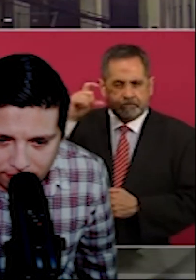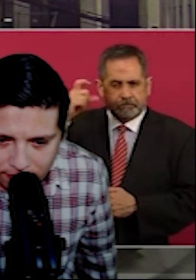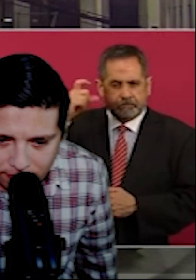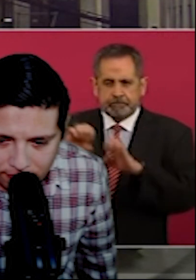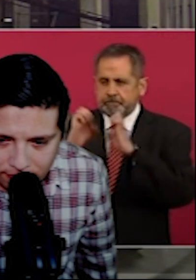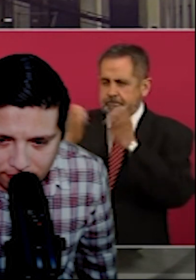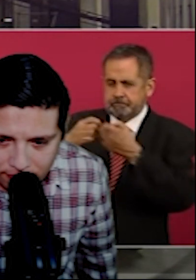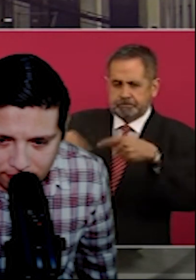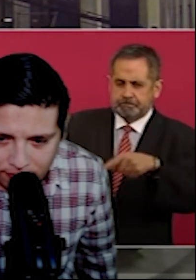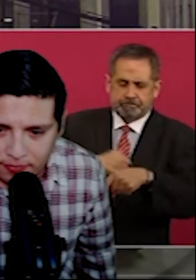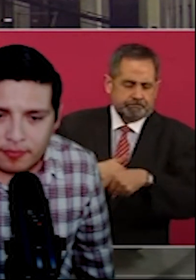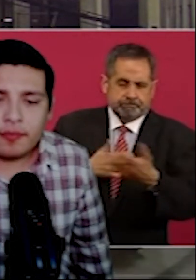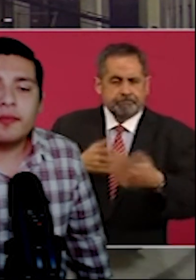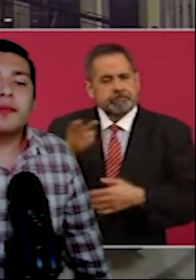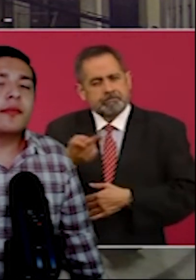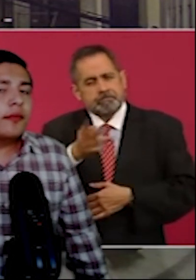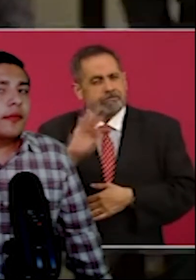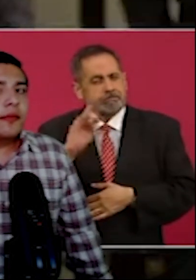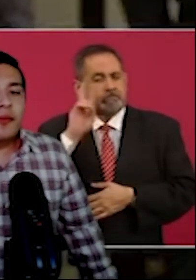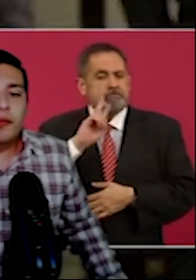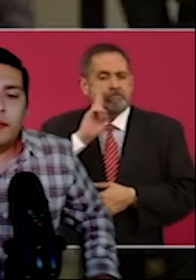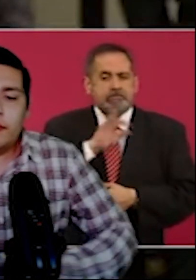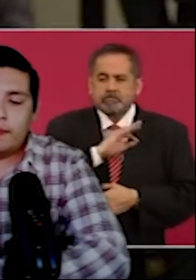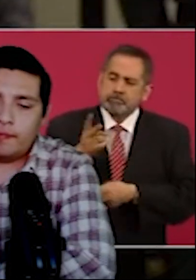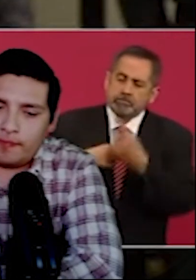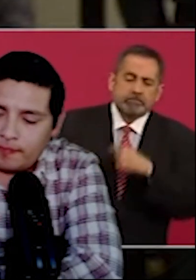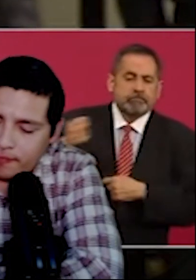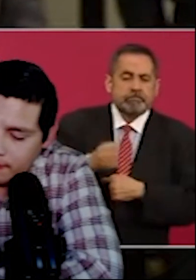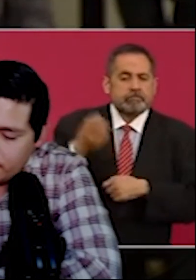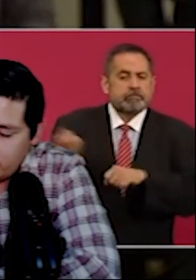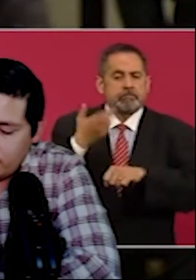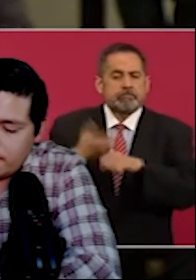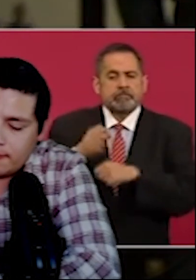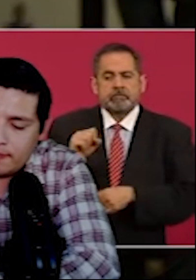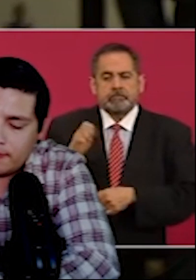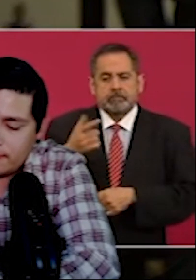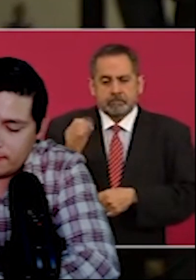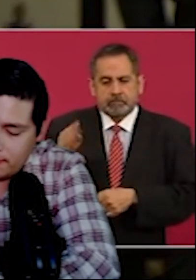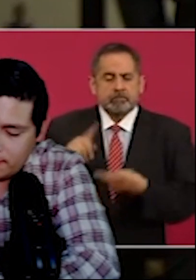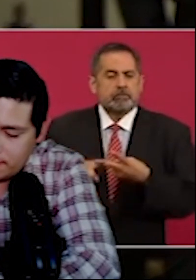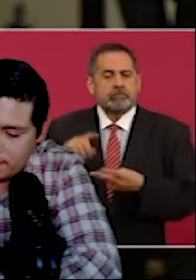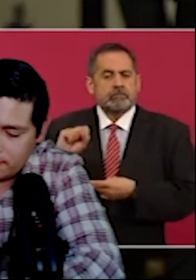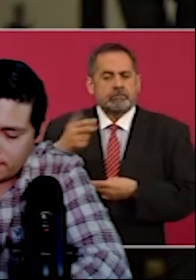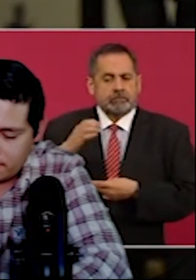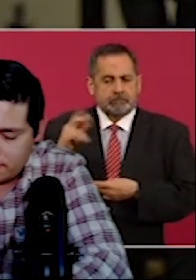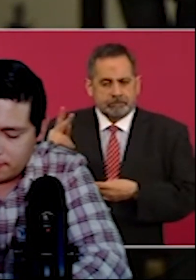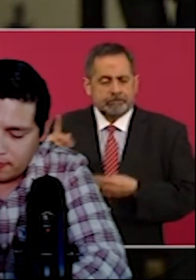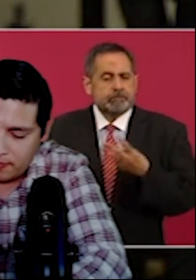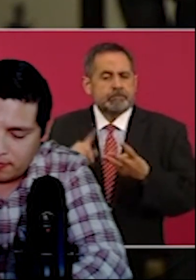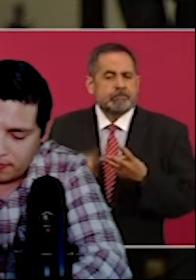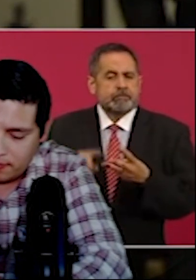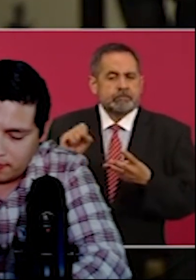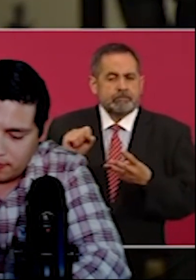Claro, preguntarle si sería posible tener la opinión del secretario de Gobernación, del secretario de Hacienda, de la secretaria